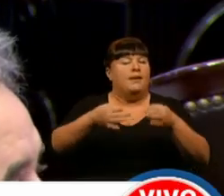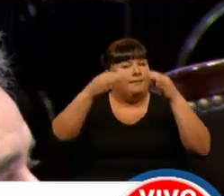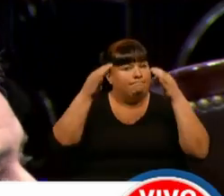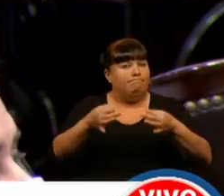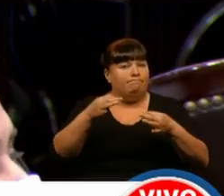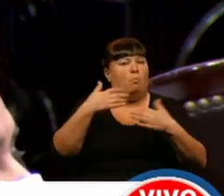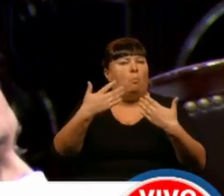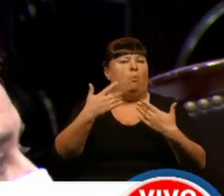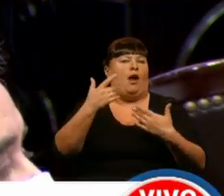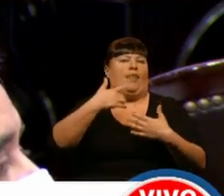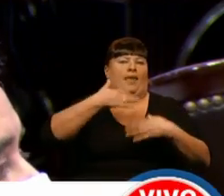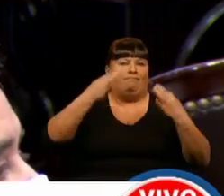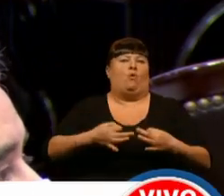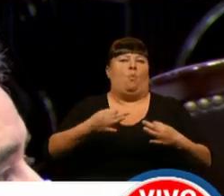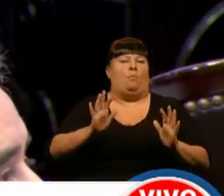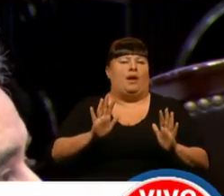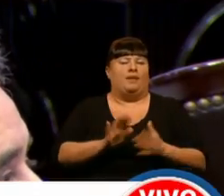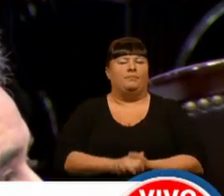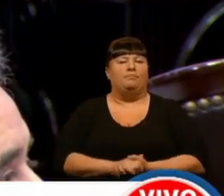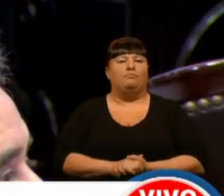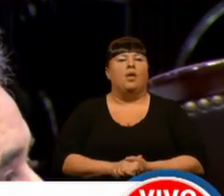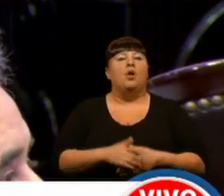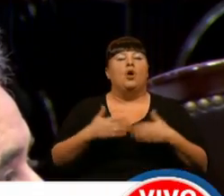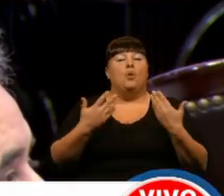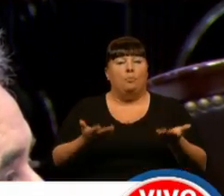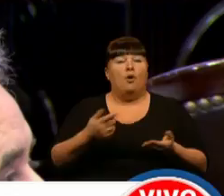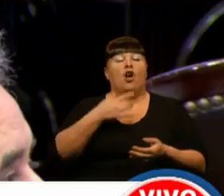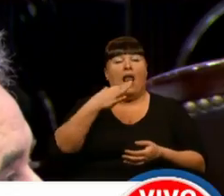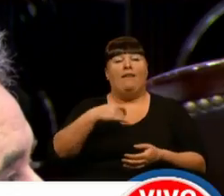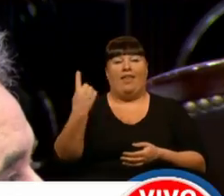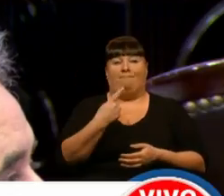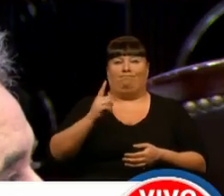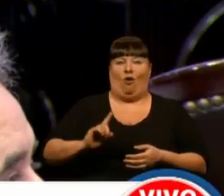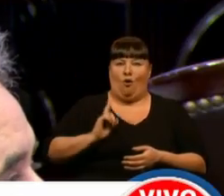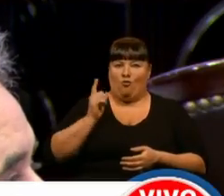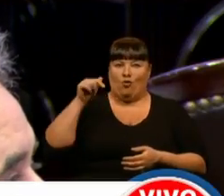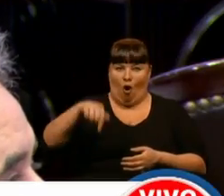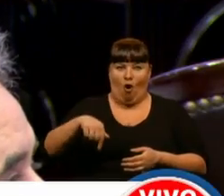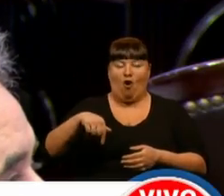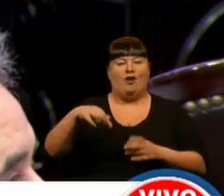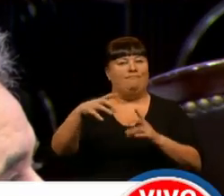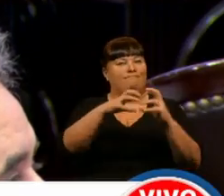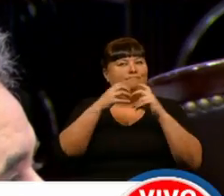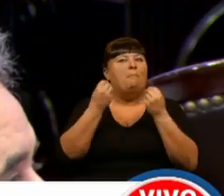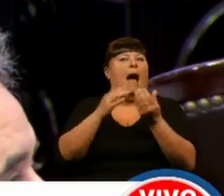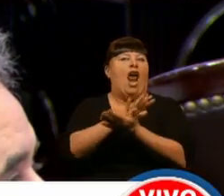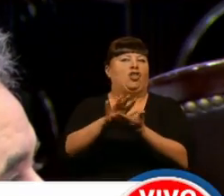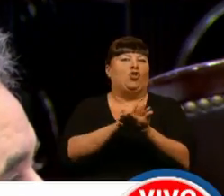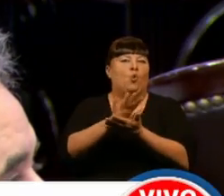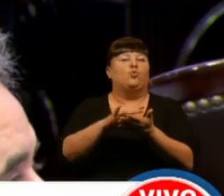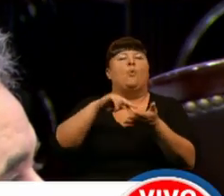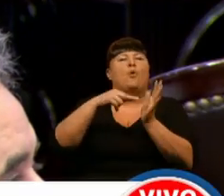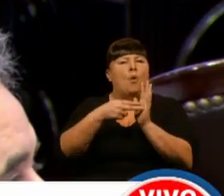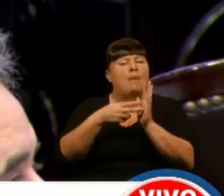esto pueda ser una realidad por eso es que realmente un orgullo hoy poder estar solucionando el